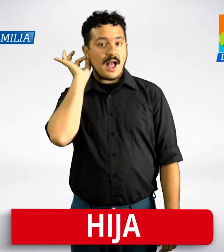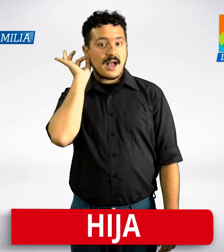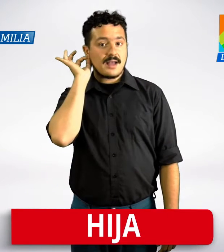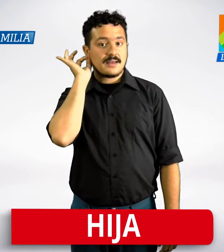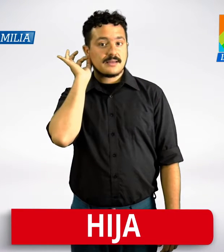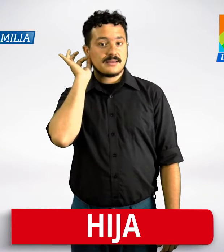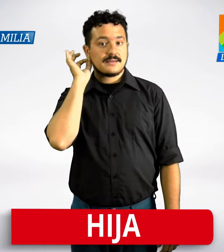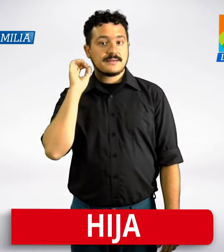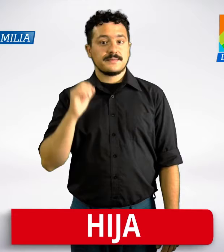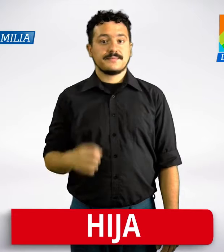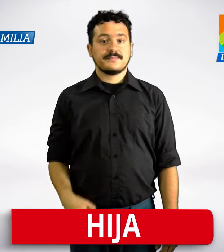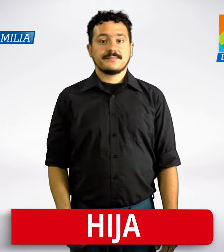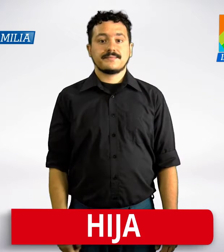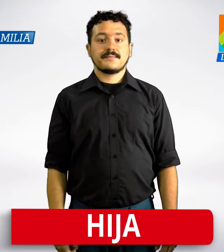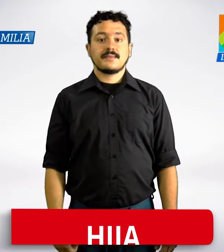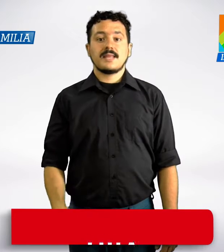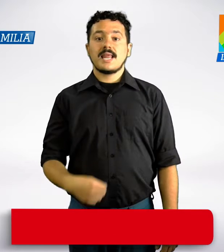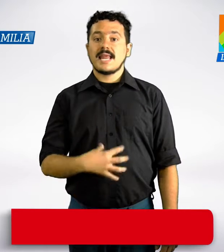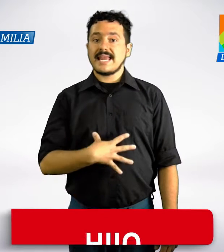hija,